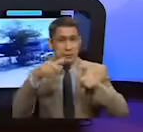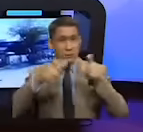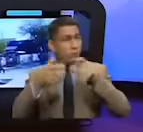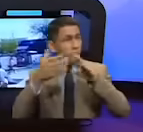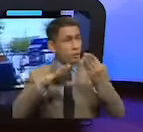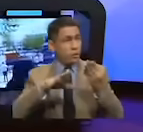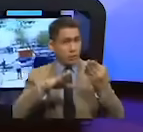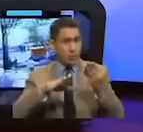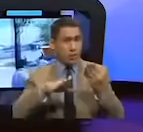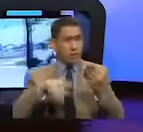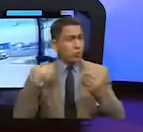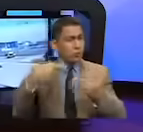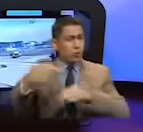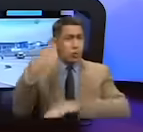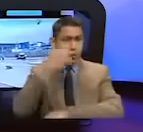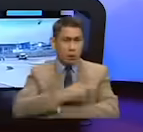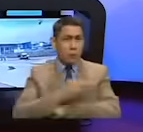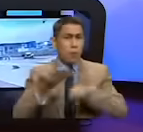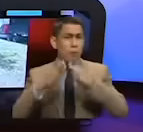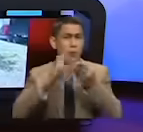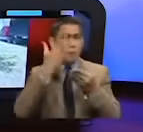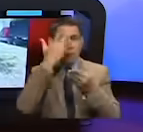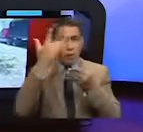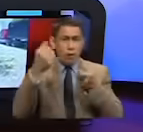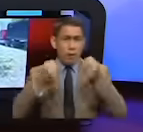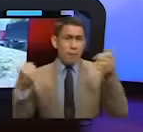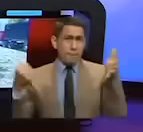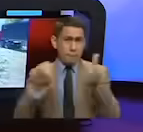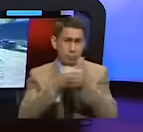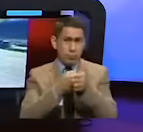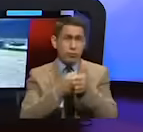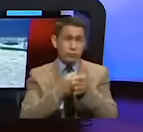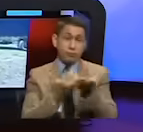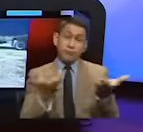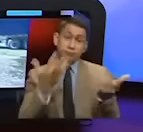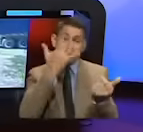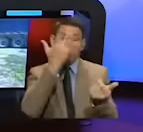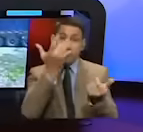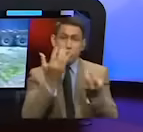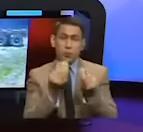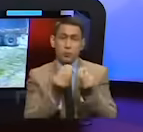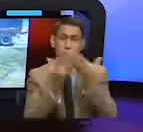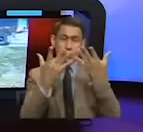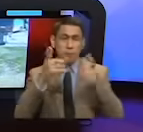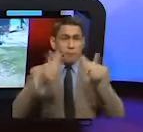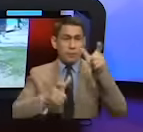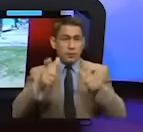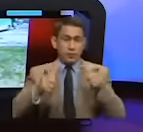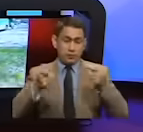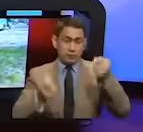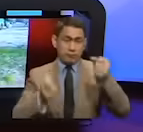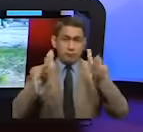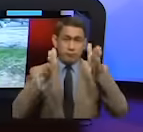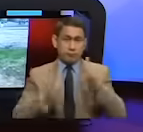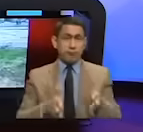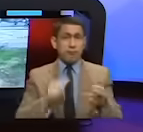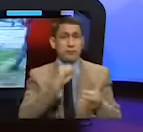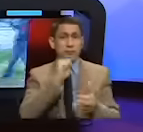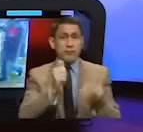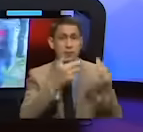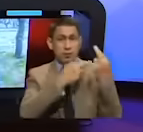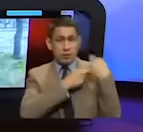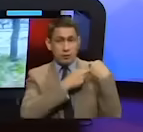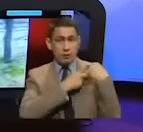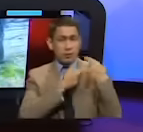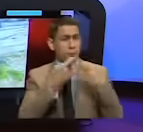por accidentes de tránsito, en su mayor cantidad por irresponsables al volante. Así es, y un poco yo también recapitulando lo que